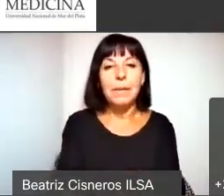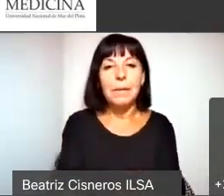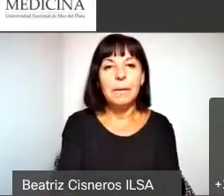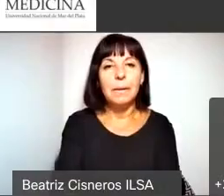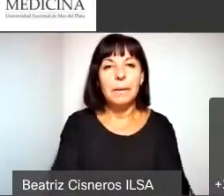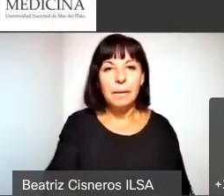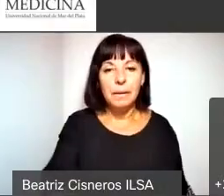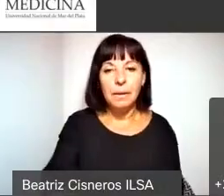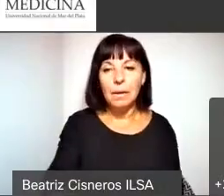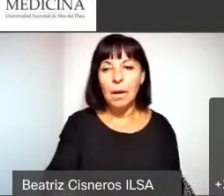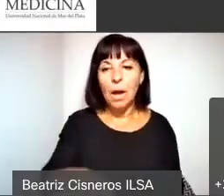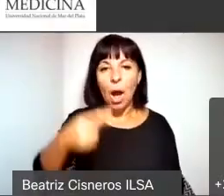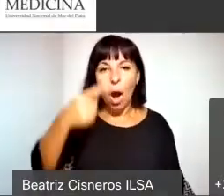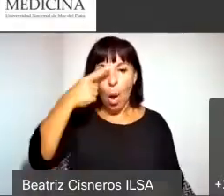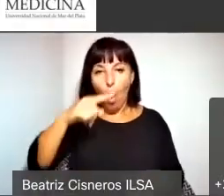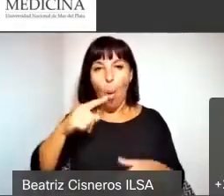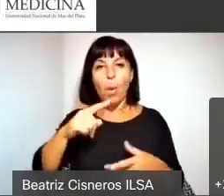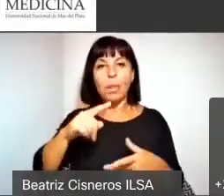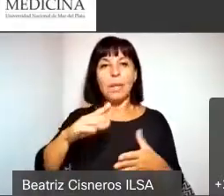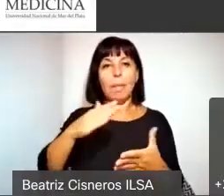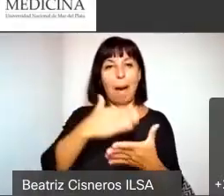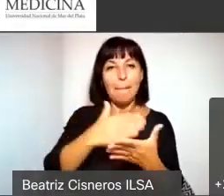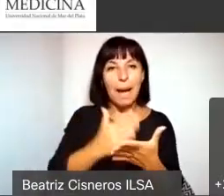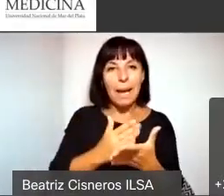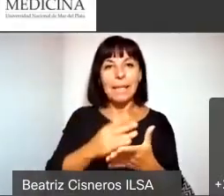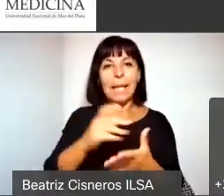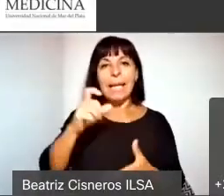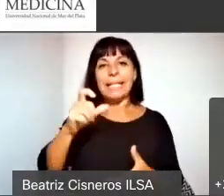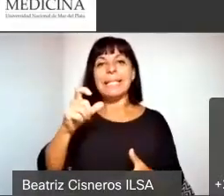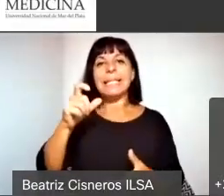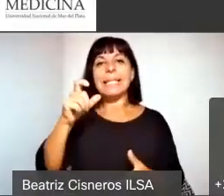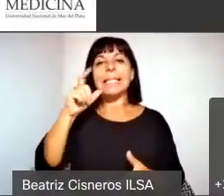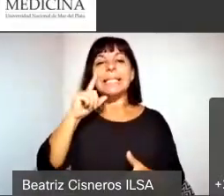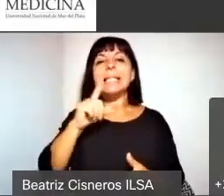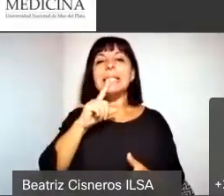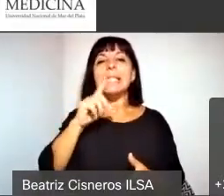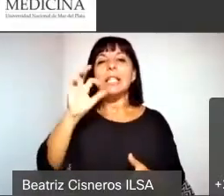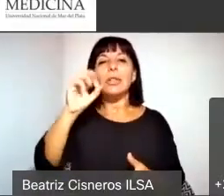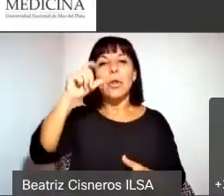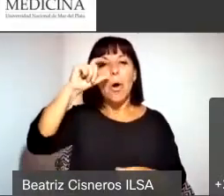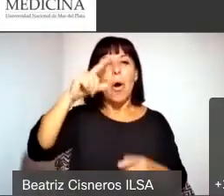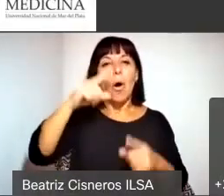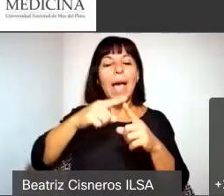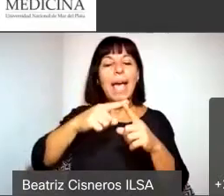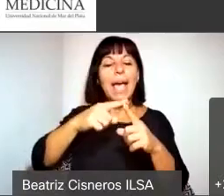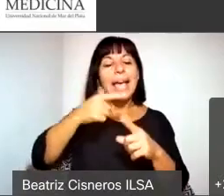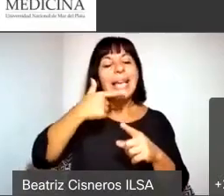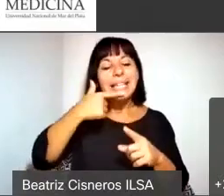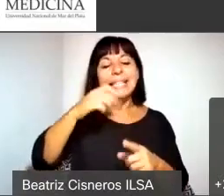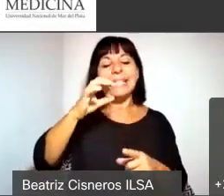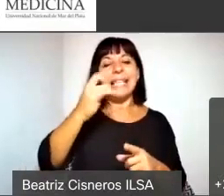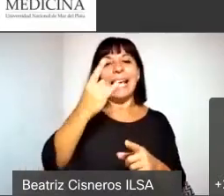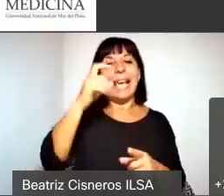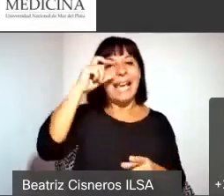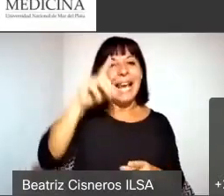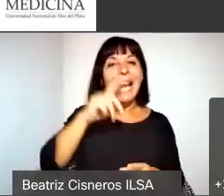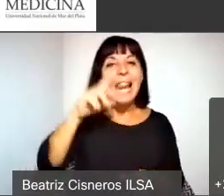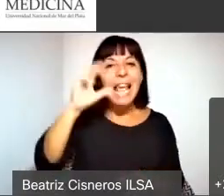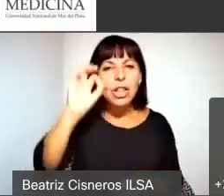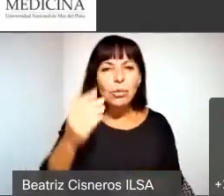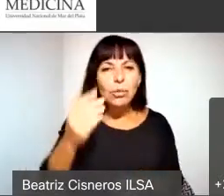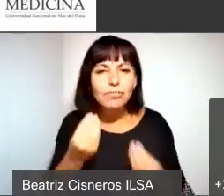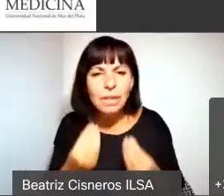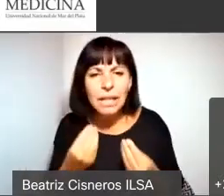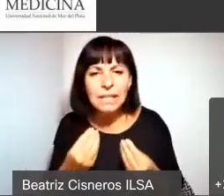Pasamos a la última estructura, que es el citoesqueleto. También es una organela no membranosa, podemos citarla. Y el citoesqueleto